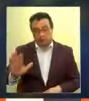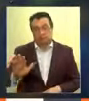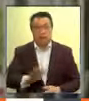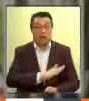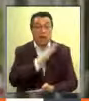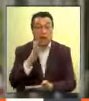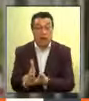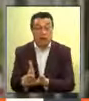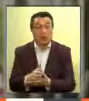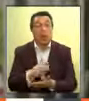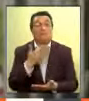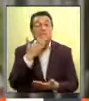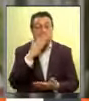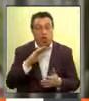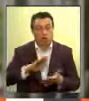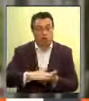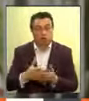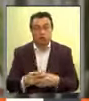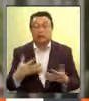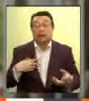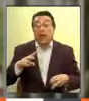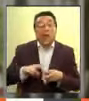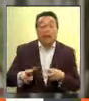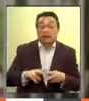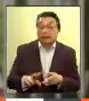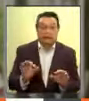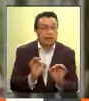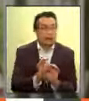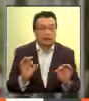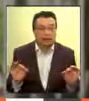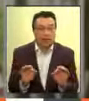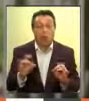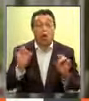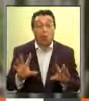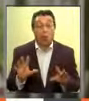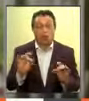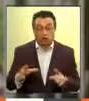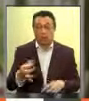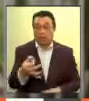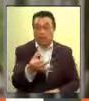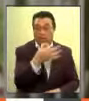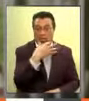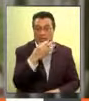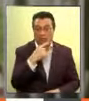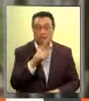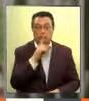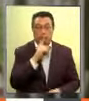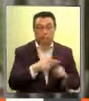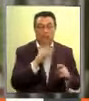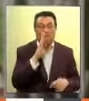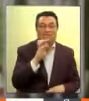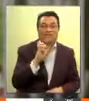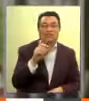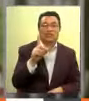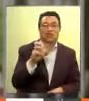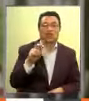condición mejore. No hay mucho que hacer por él. Lo único que podemos hacer es darle un medicamento que se llama Besontan